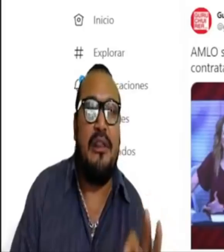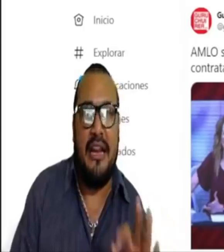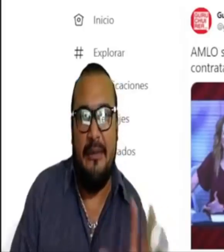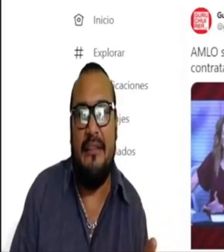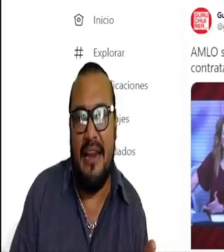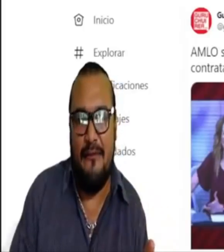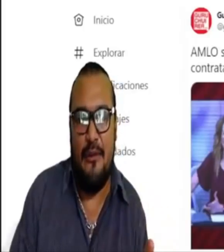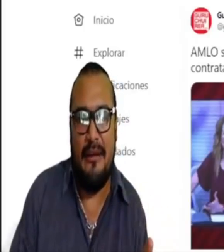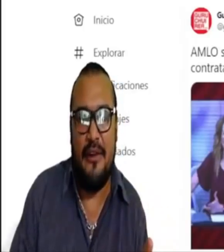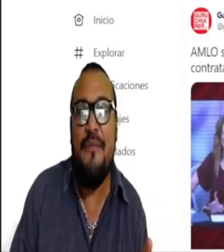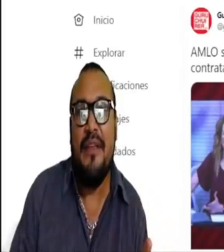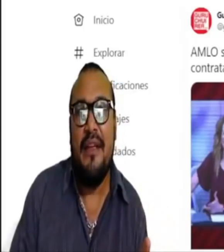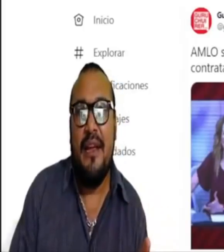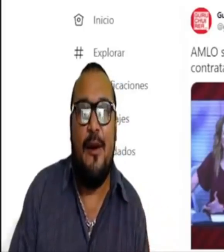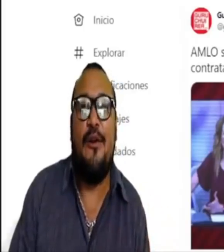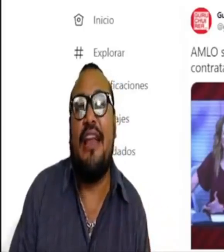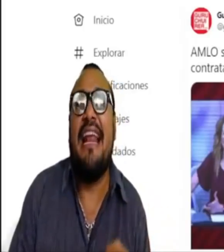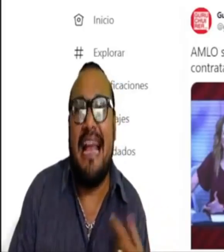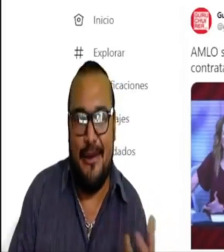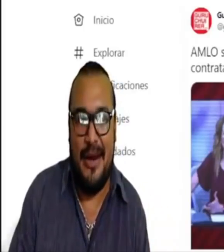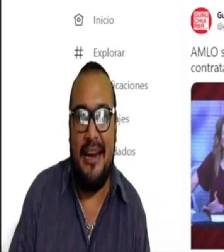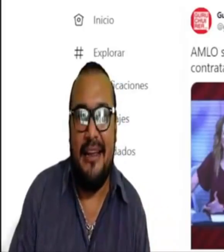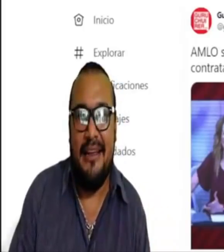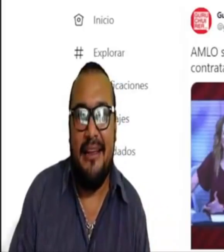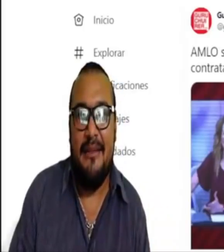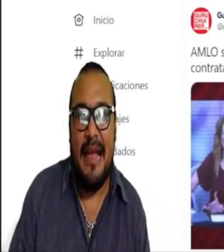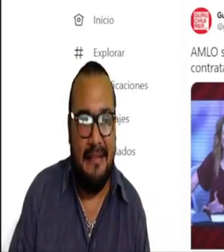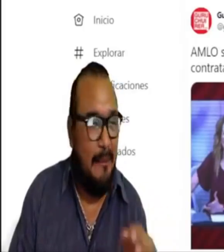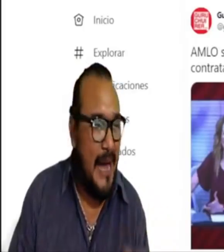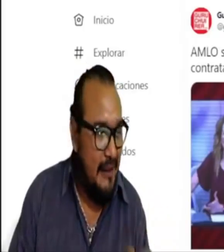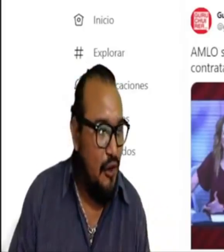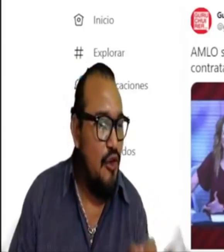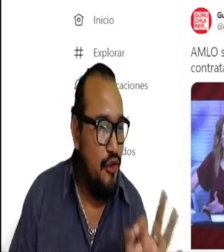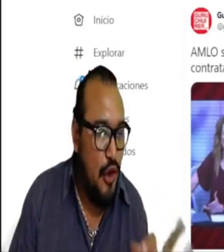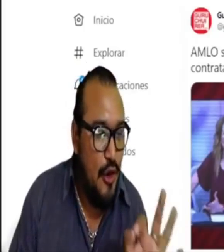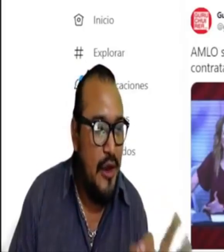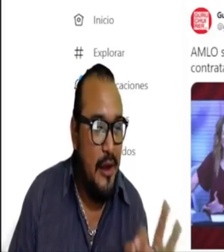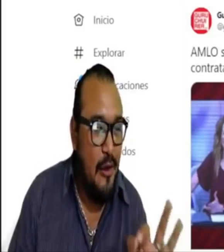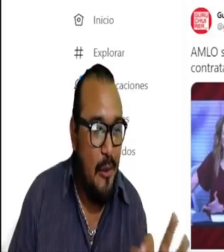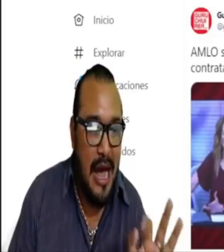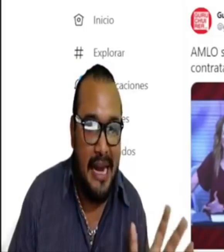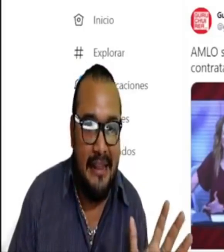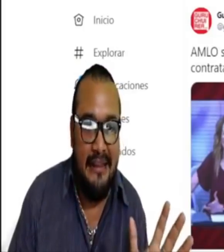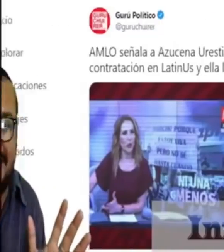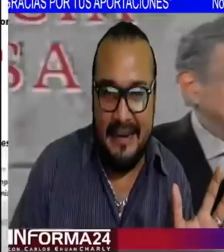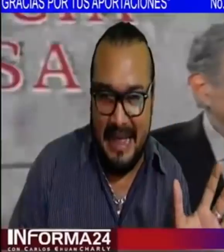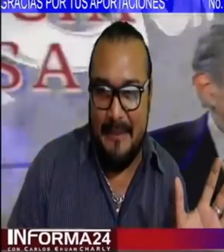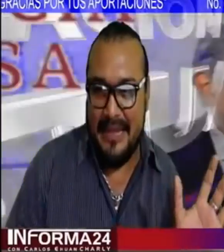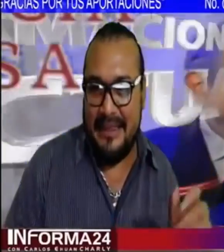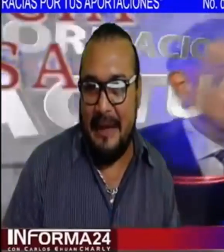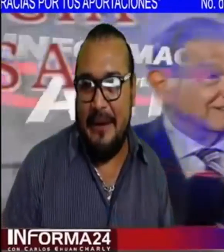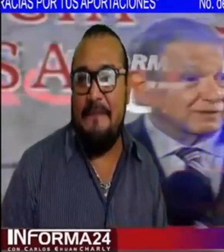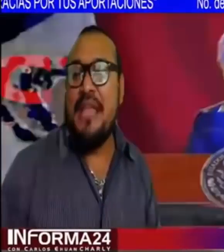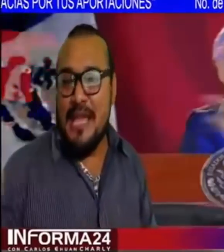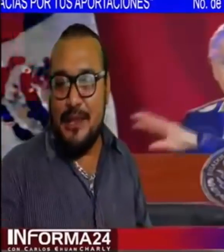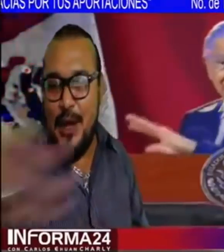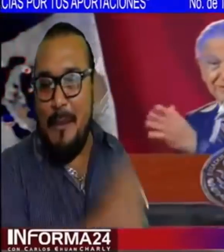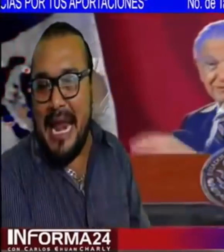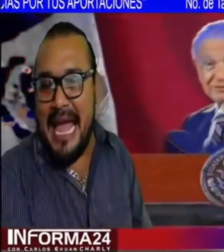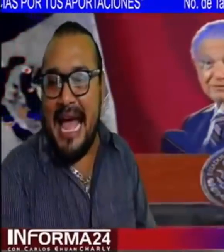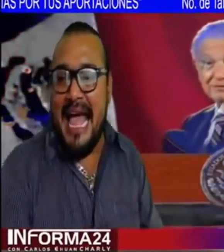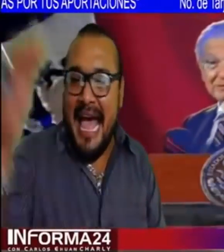usted vea cómo tergiversa la información y luego salen a llorar hasta para eso son cobardes lamentable